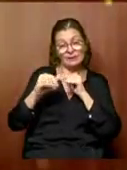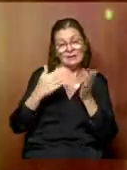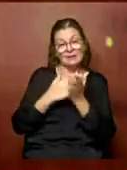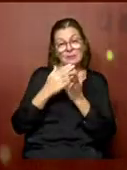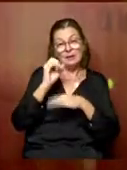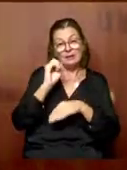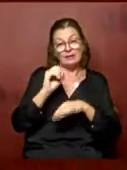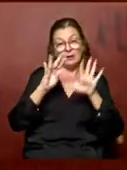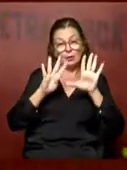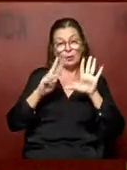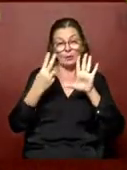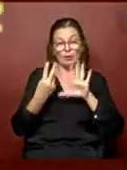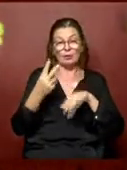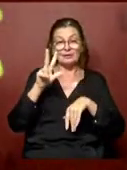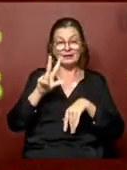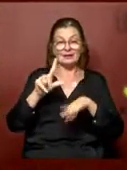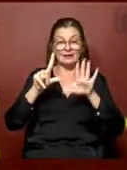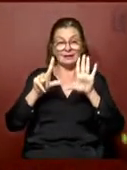del